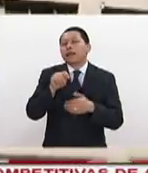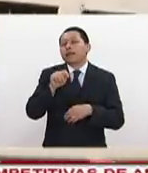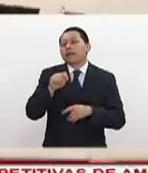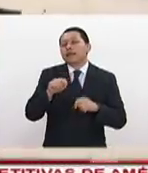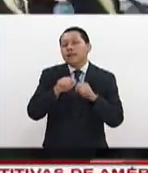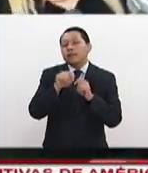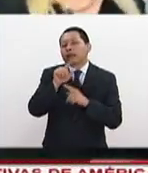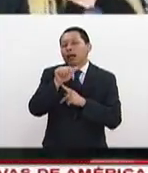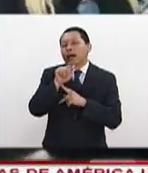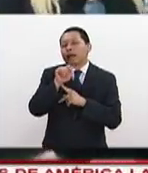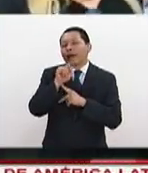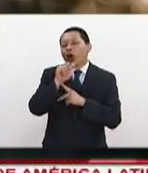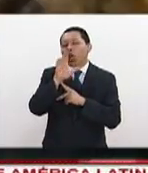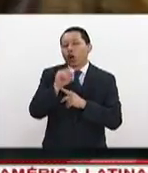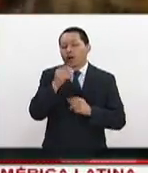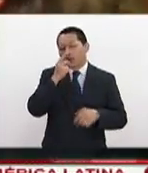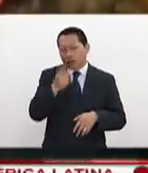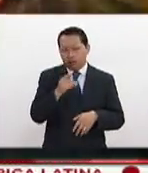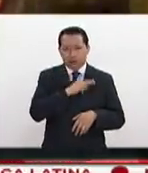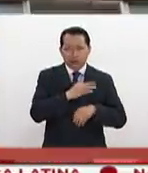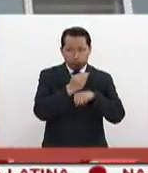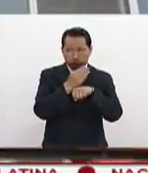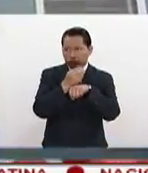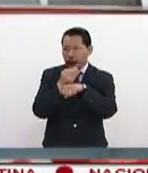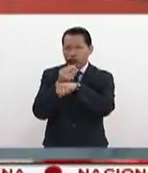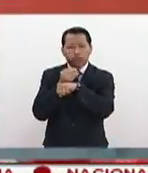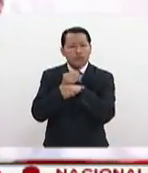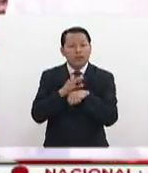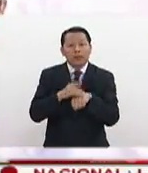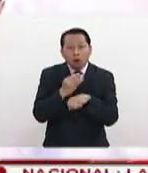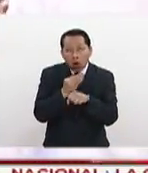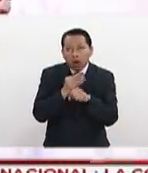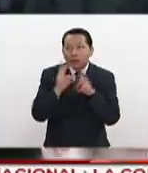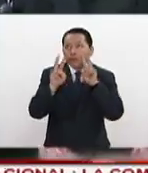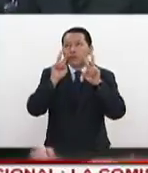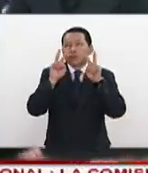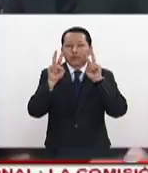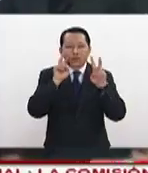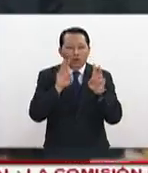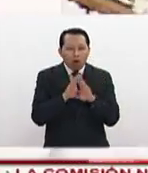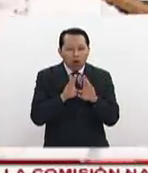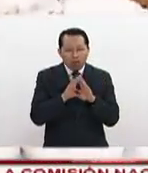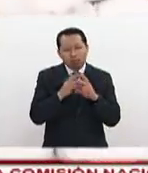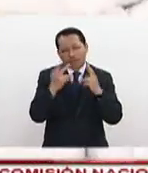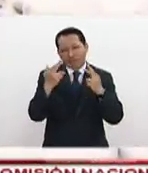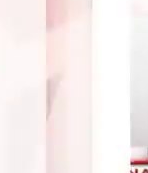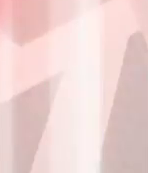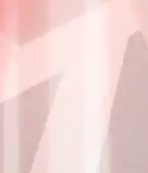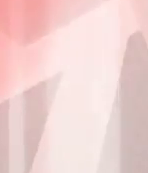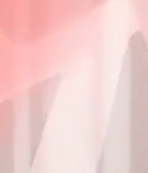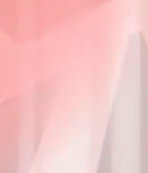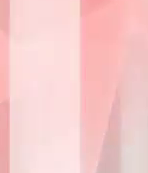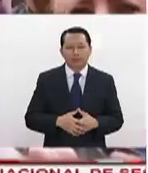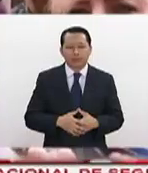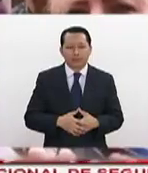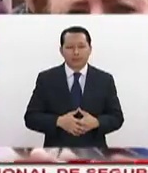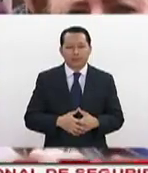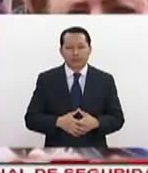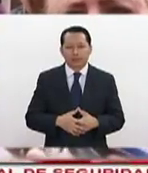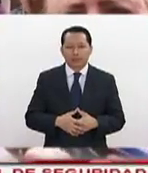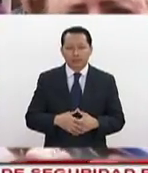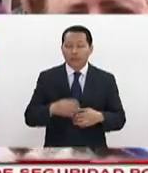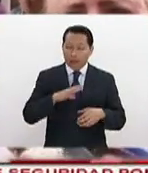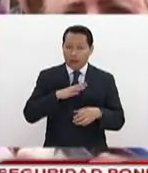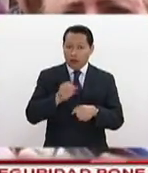Tlatelolco. Prometió que va a restaurar el conjunto ante su estado actual de deterioro. Es una